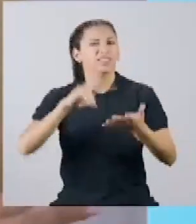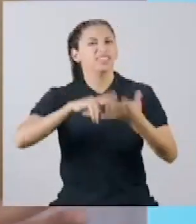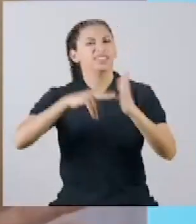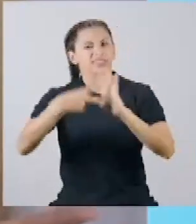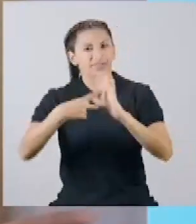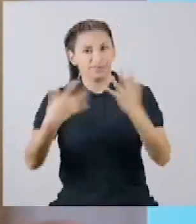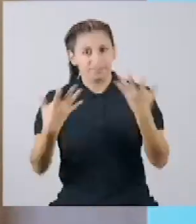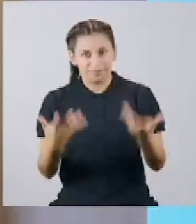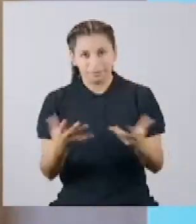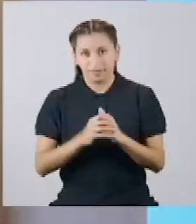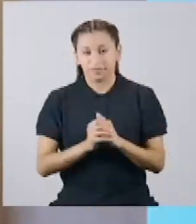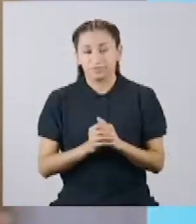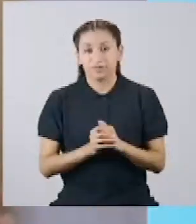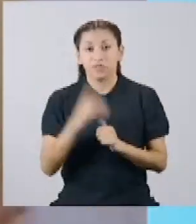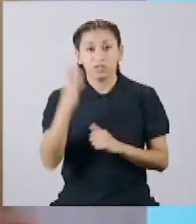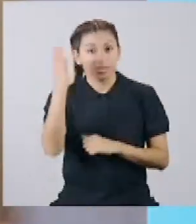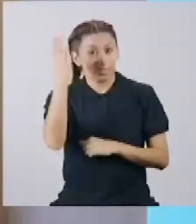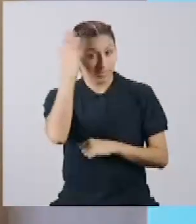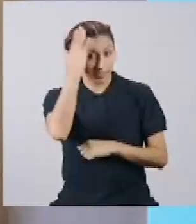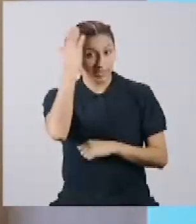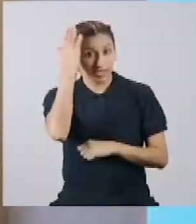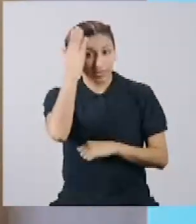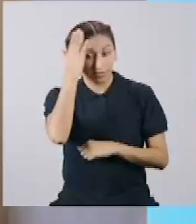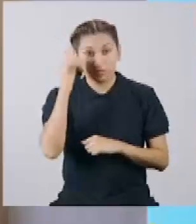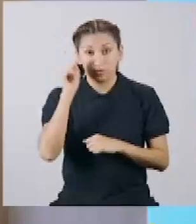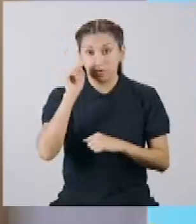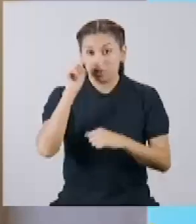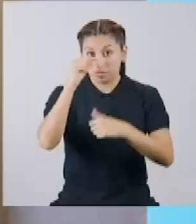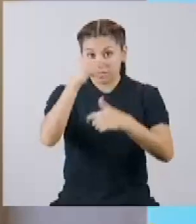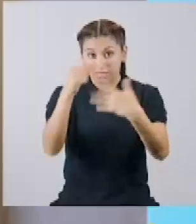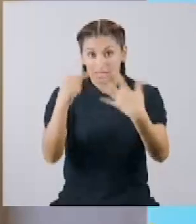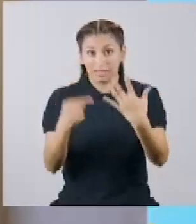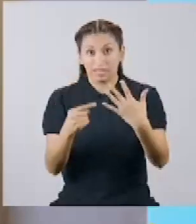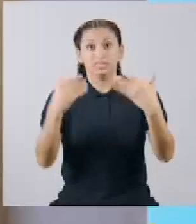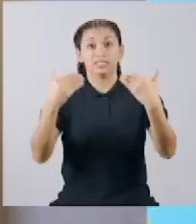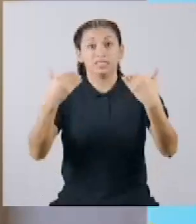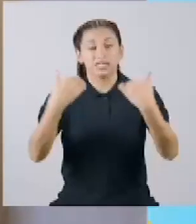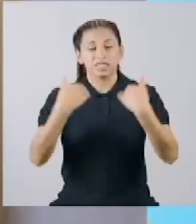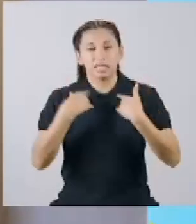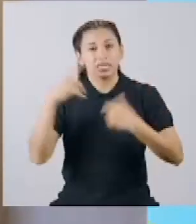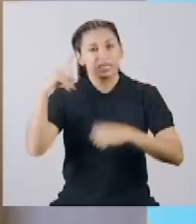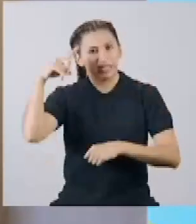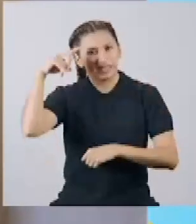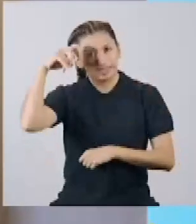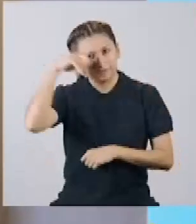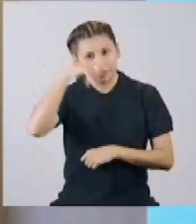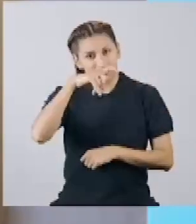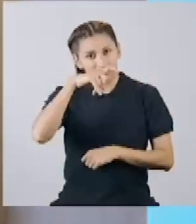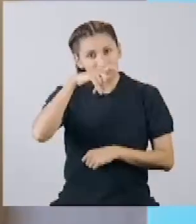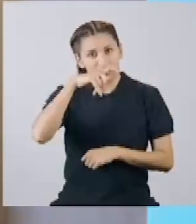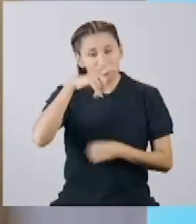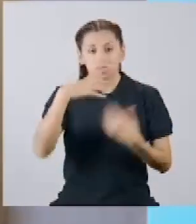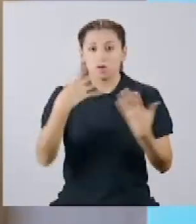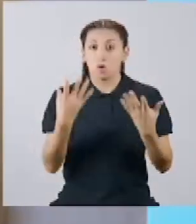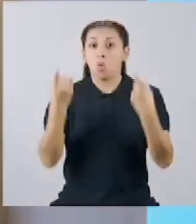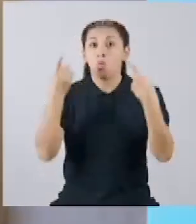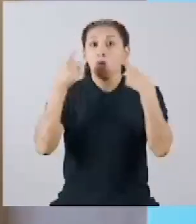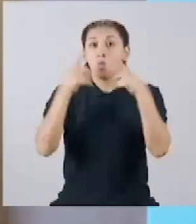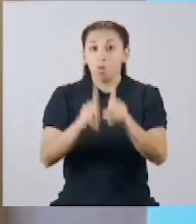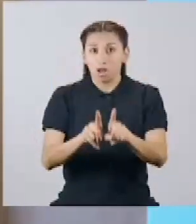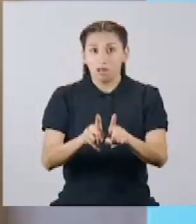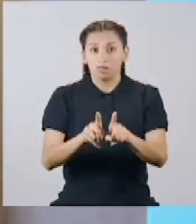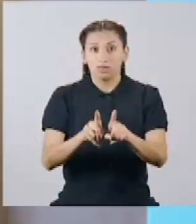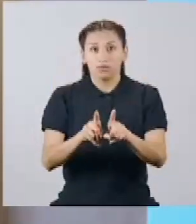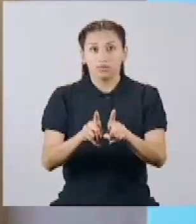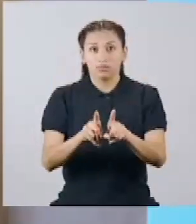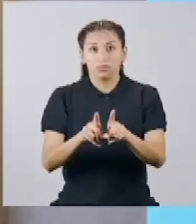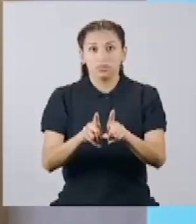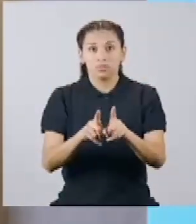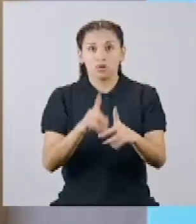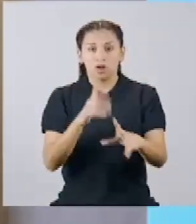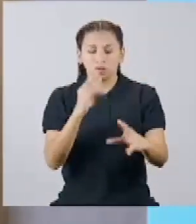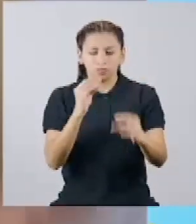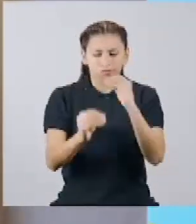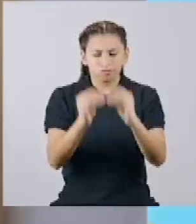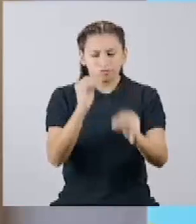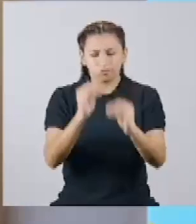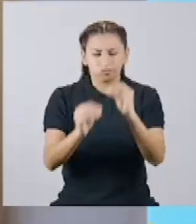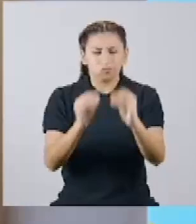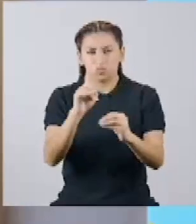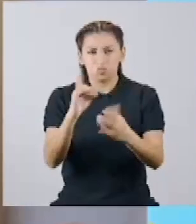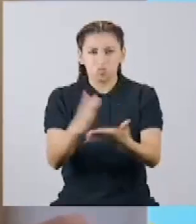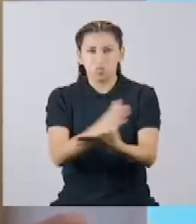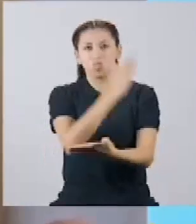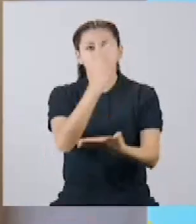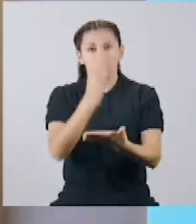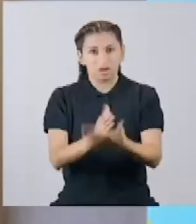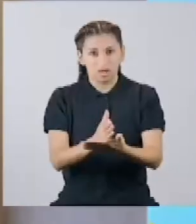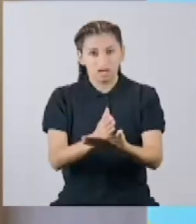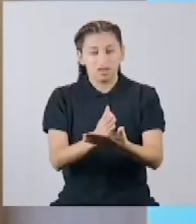Es decir, sabemos que este usuario tiene dificultades a la hora de resolver un